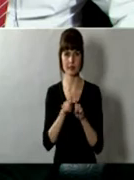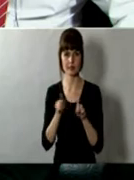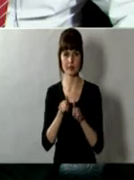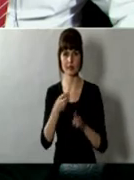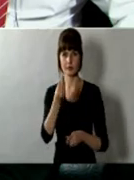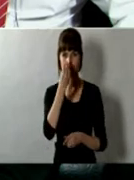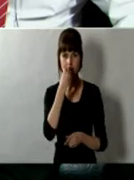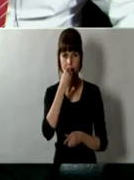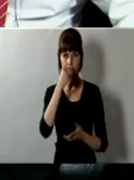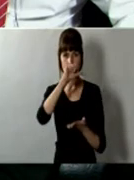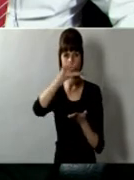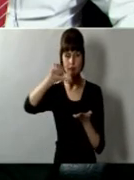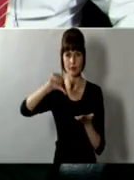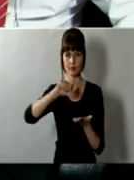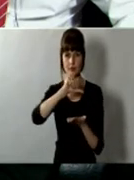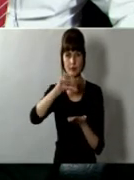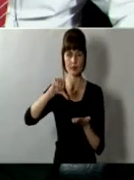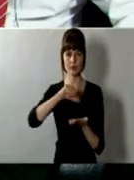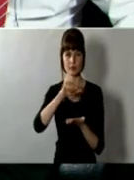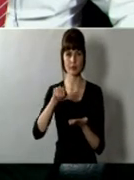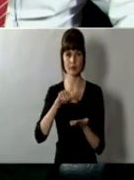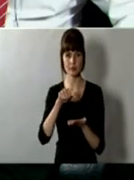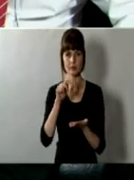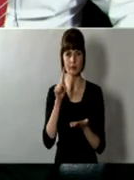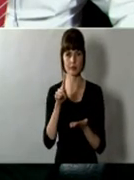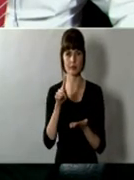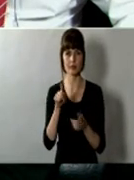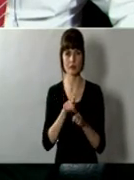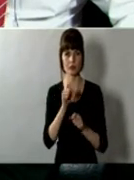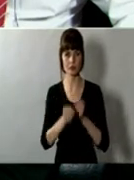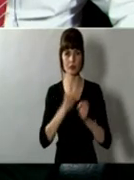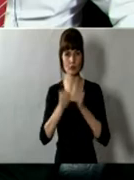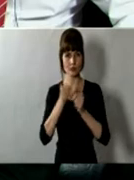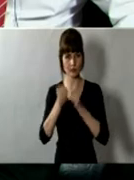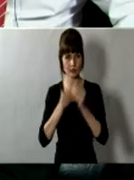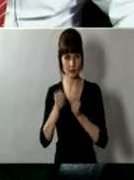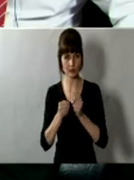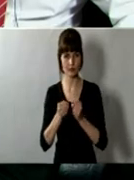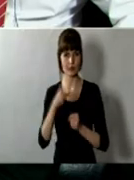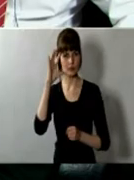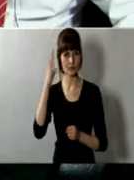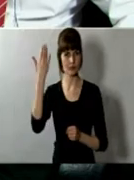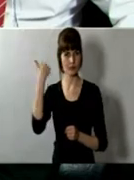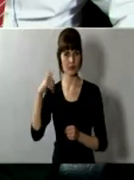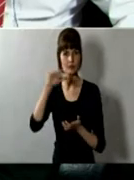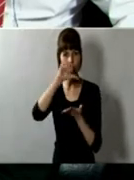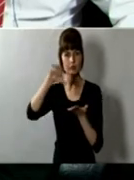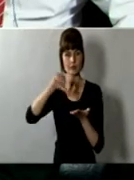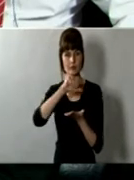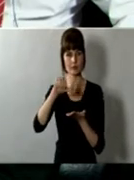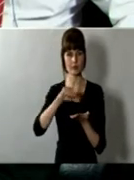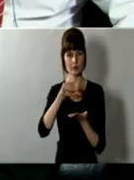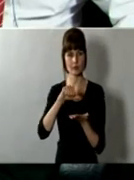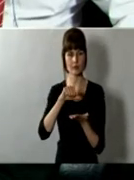aceite Es como unción El aceite Es un combustible Recordemos que El aceite Se usaba también Para Antiguamente